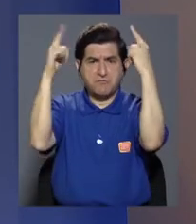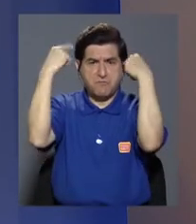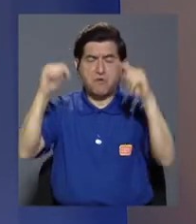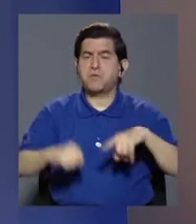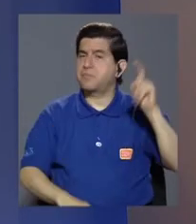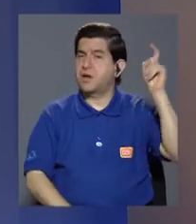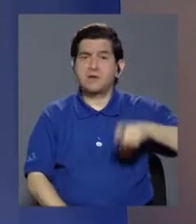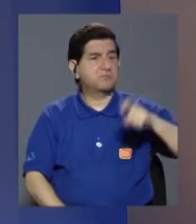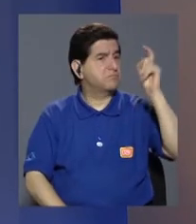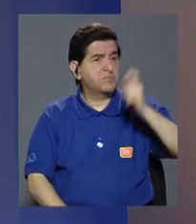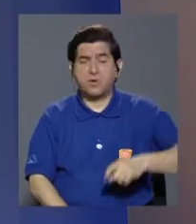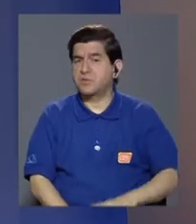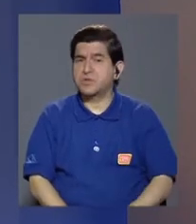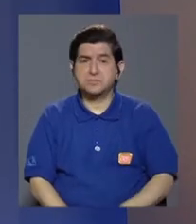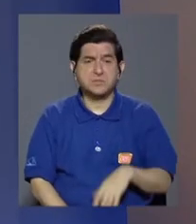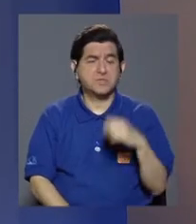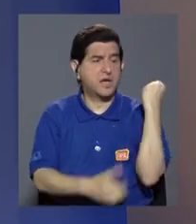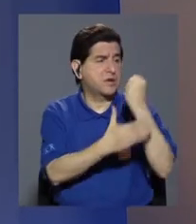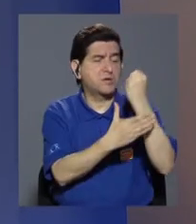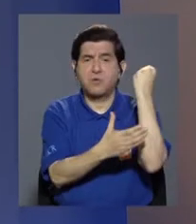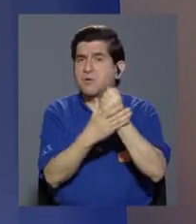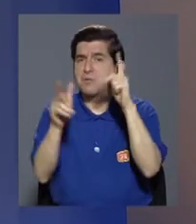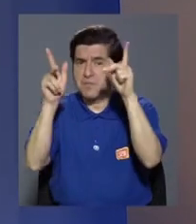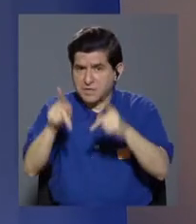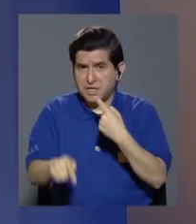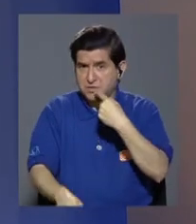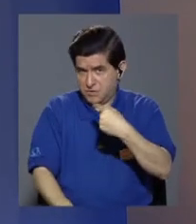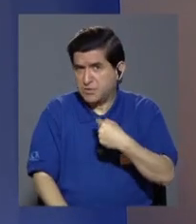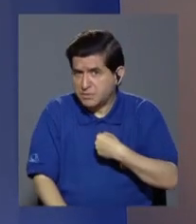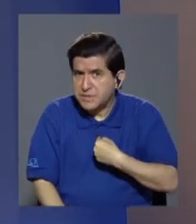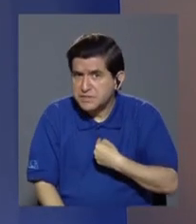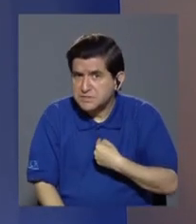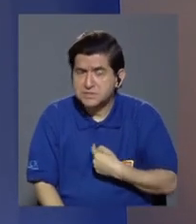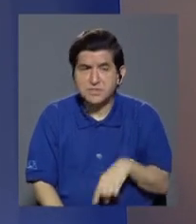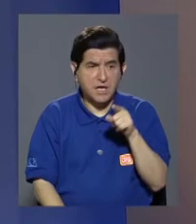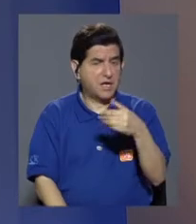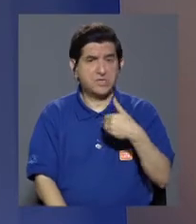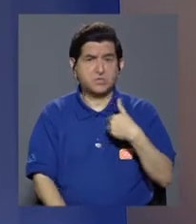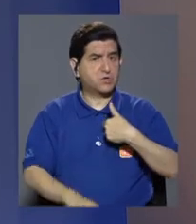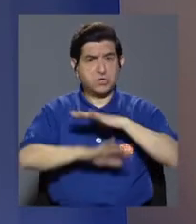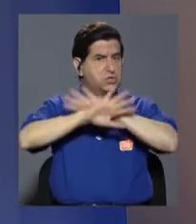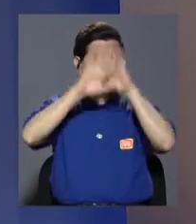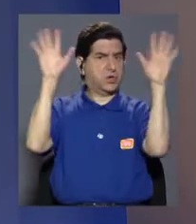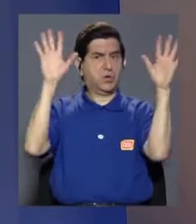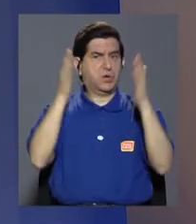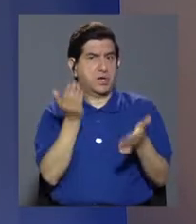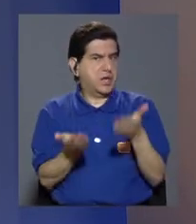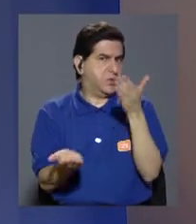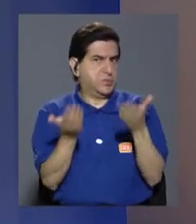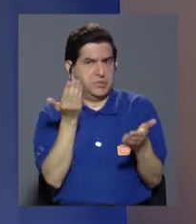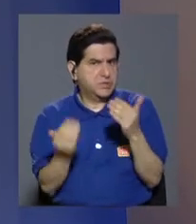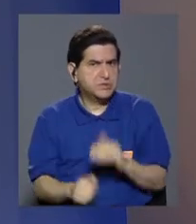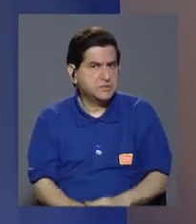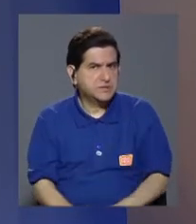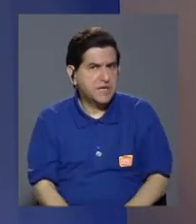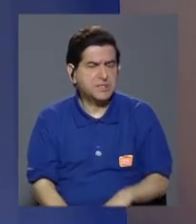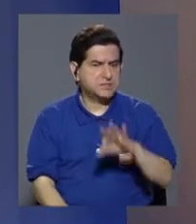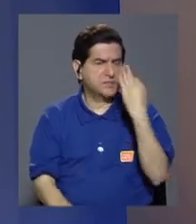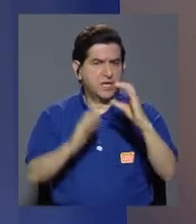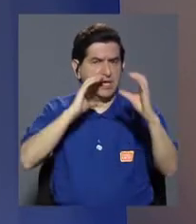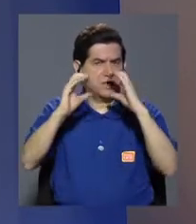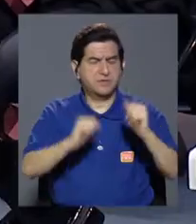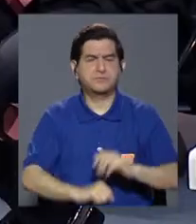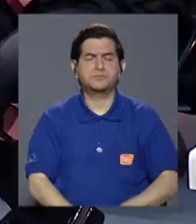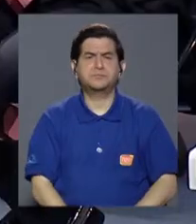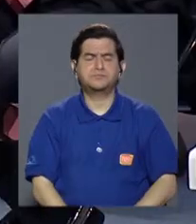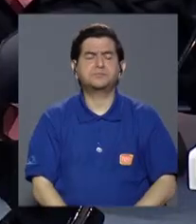sin necesidad en este caso de matar a las personas lo que me quiere decir porque eso es algo que no lo teníamos tan claro al menos los medios